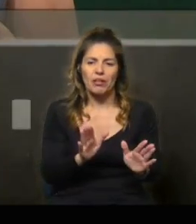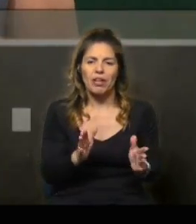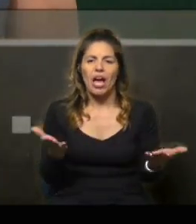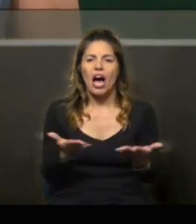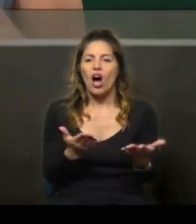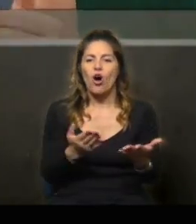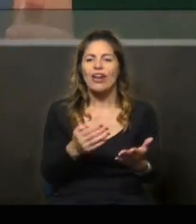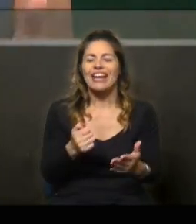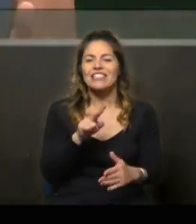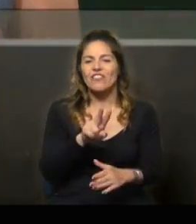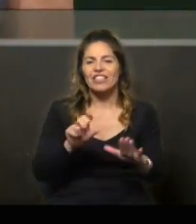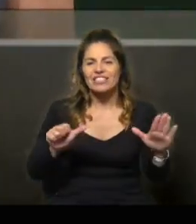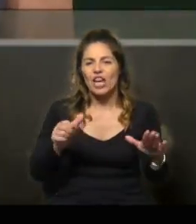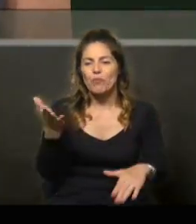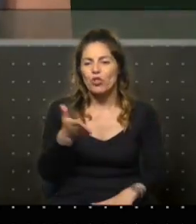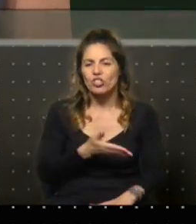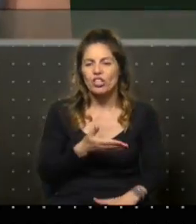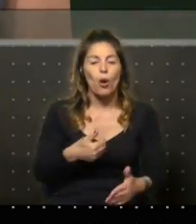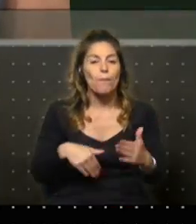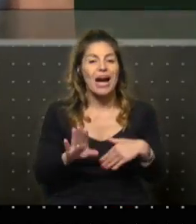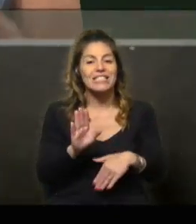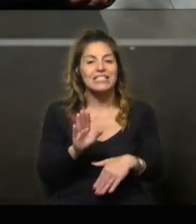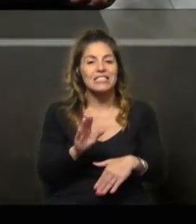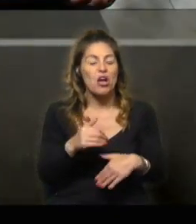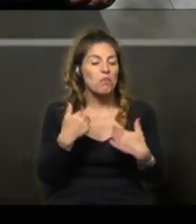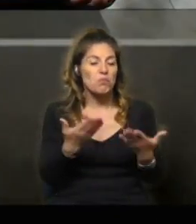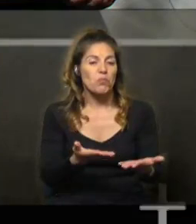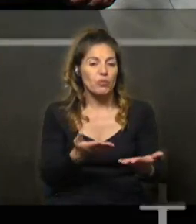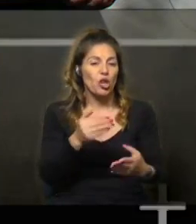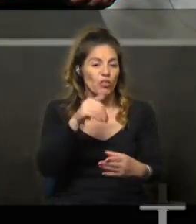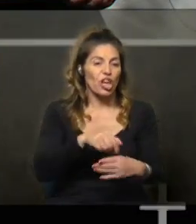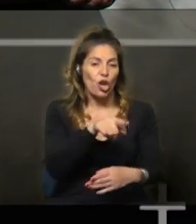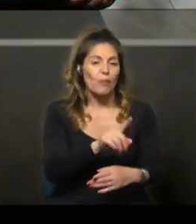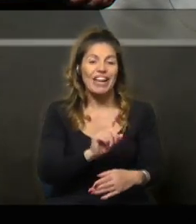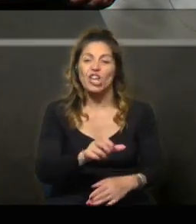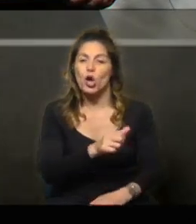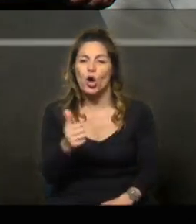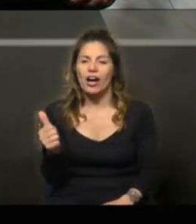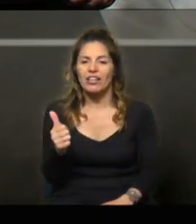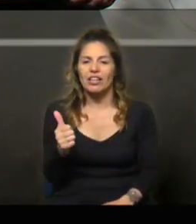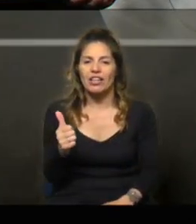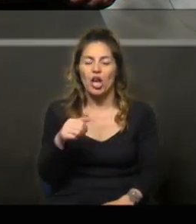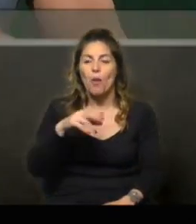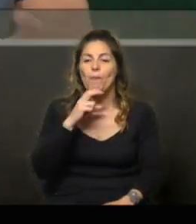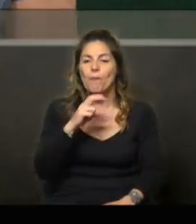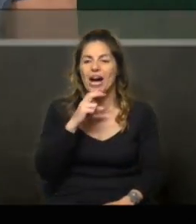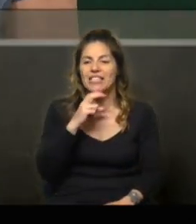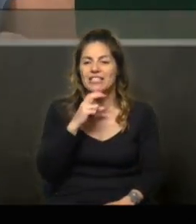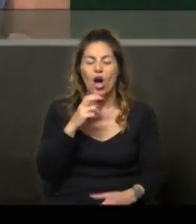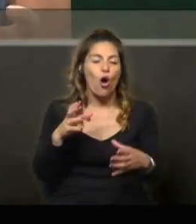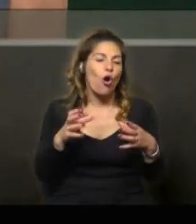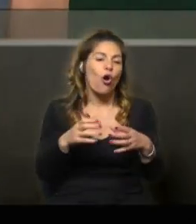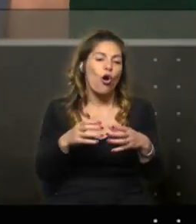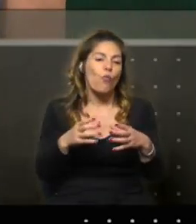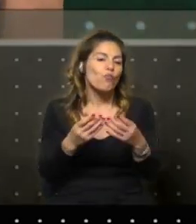un casi 26 por eh más de la población estuvo dispuesto a votarlo a él para que no gane efectivamente más entonces hay un conjunto de emociones y